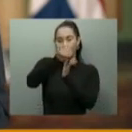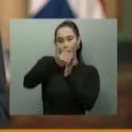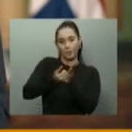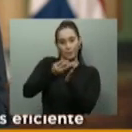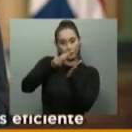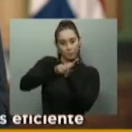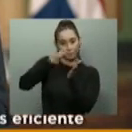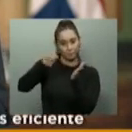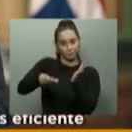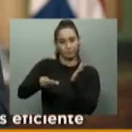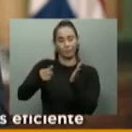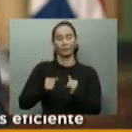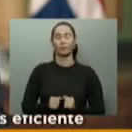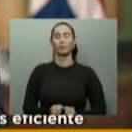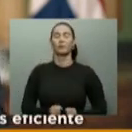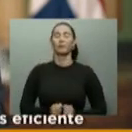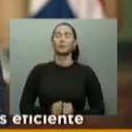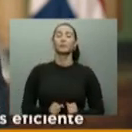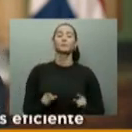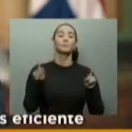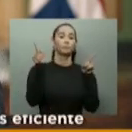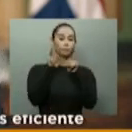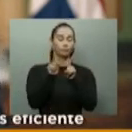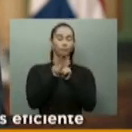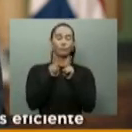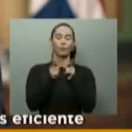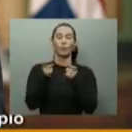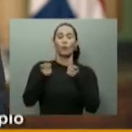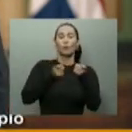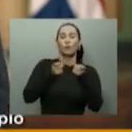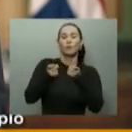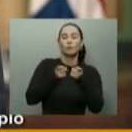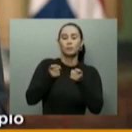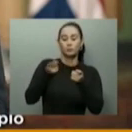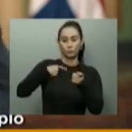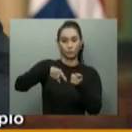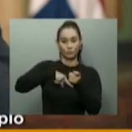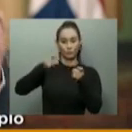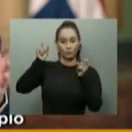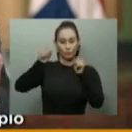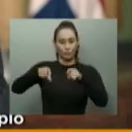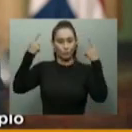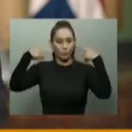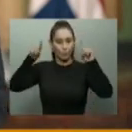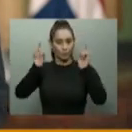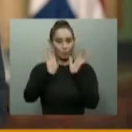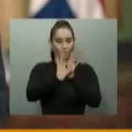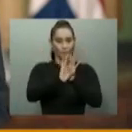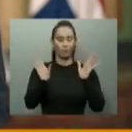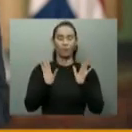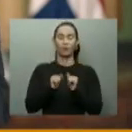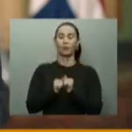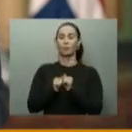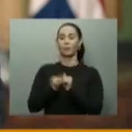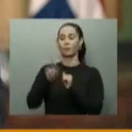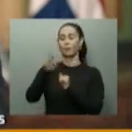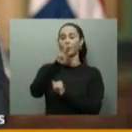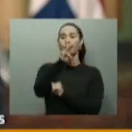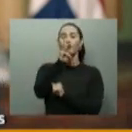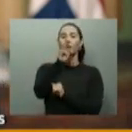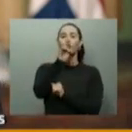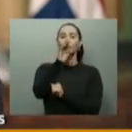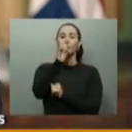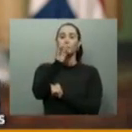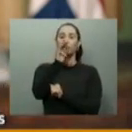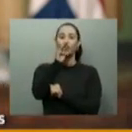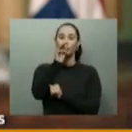dando la misma práctica clientelar y de tener gente sin hacer nada es un dinero que